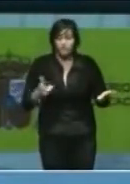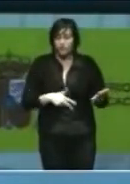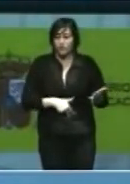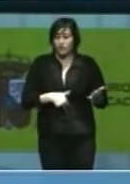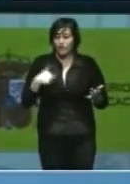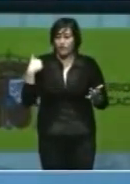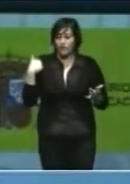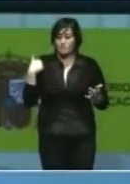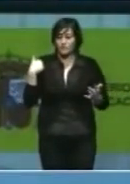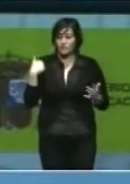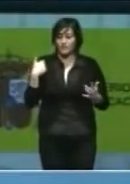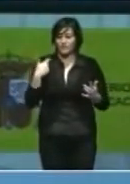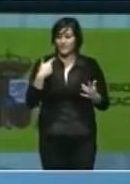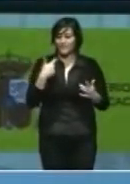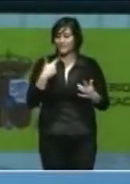poco extensiva,